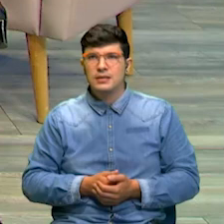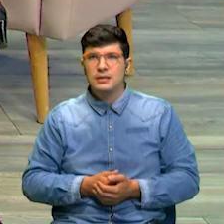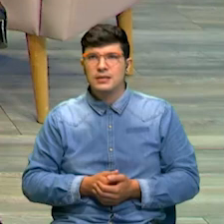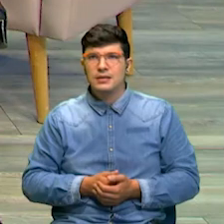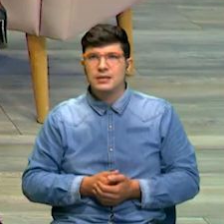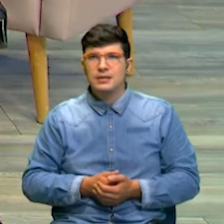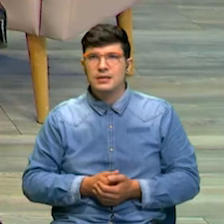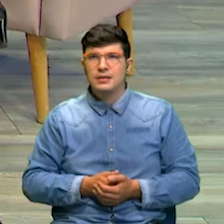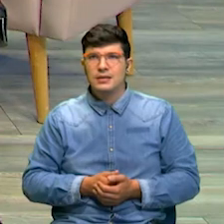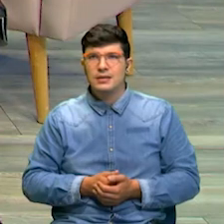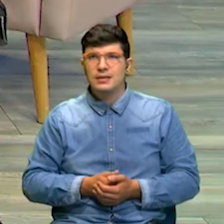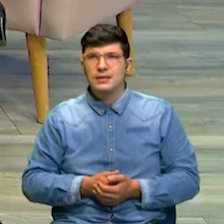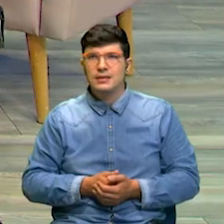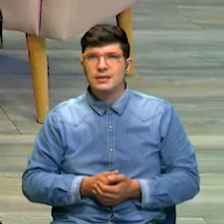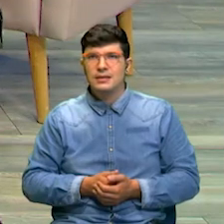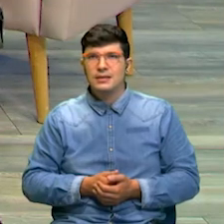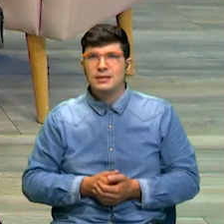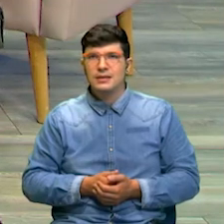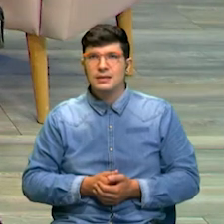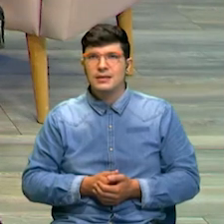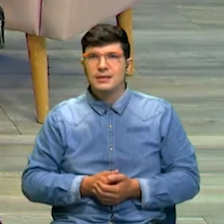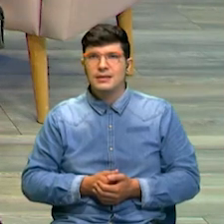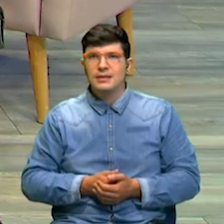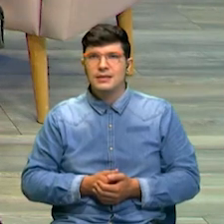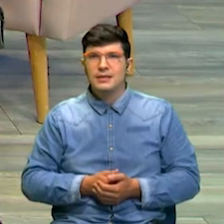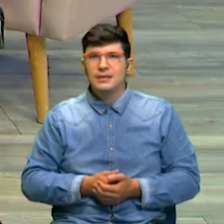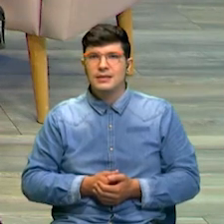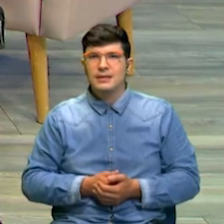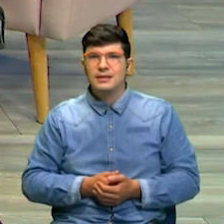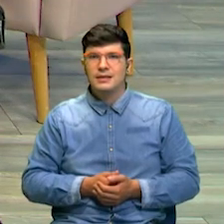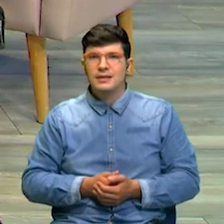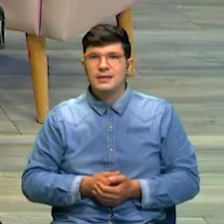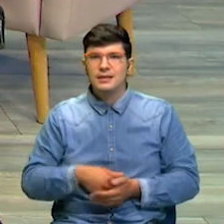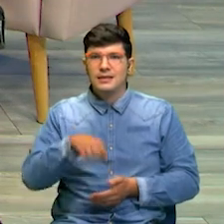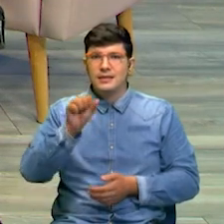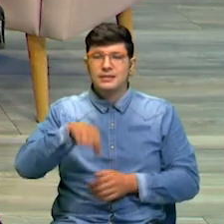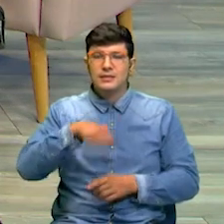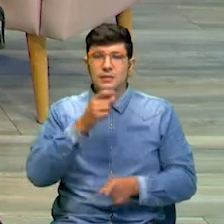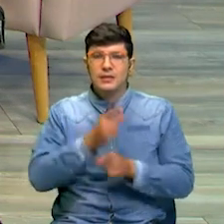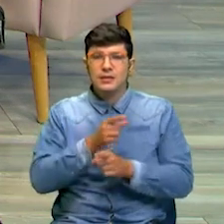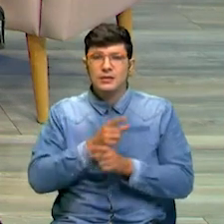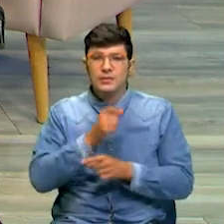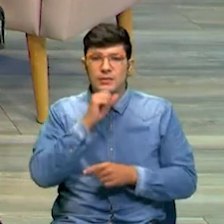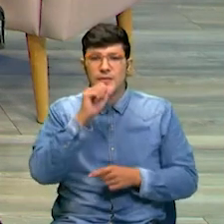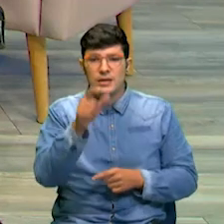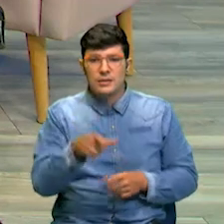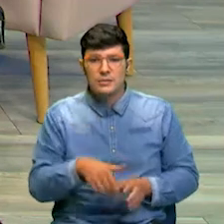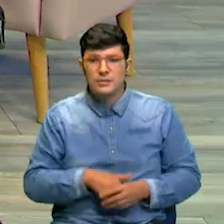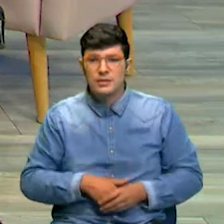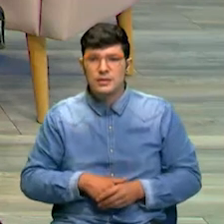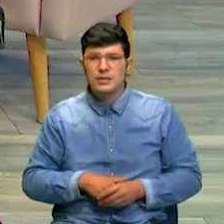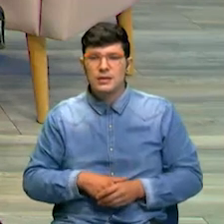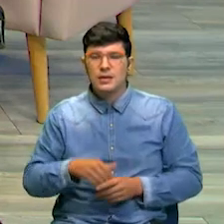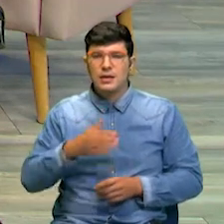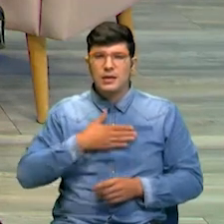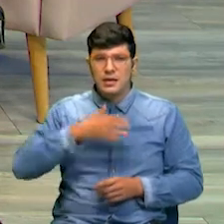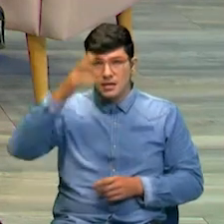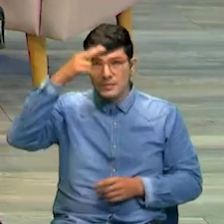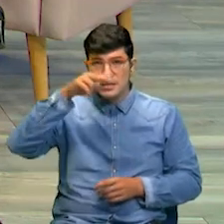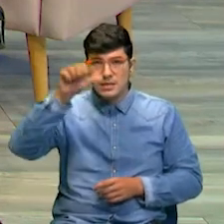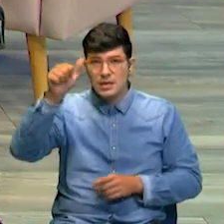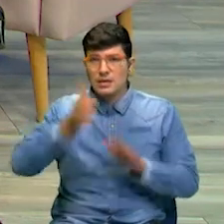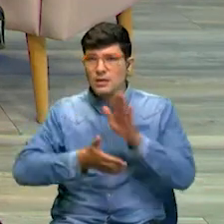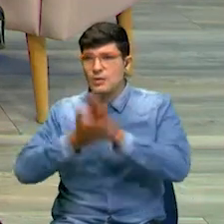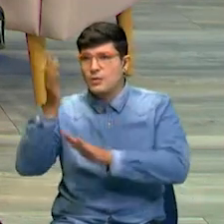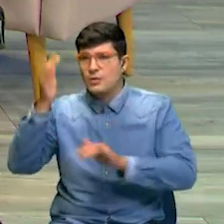¿Aló? Sí, la escuchamos. Mira, una cosita, abogada, es que Mi hija viajó al